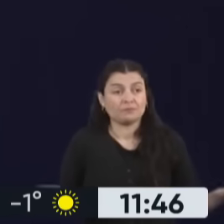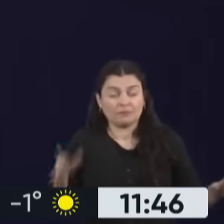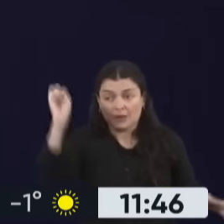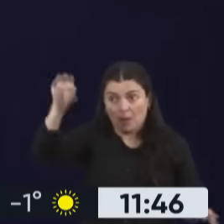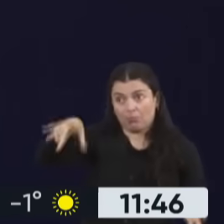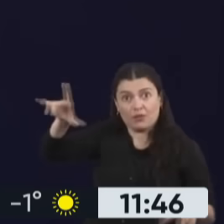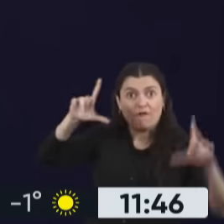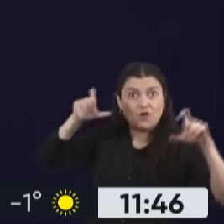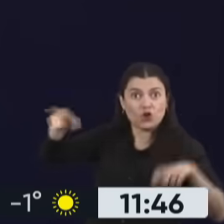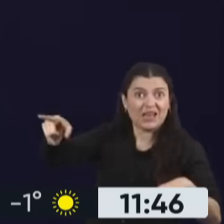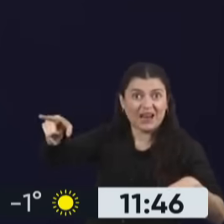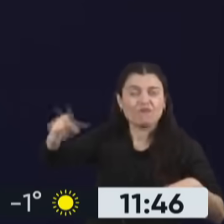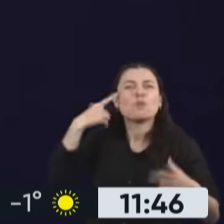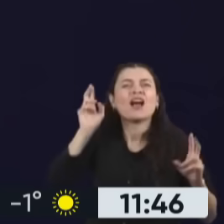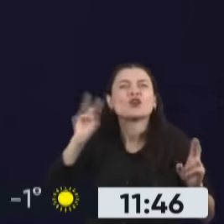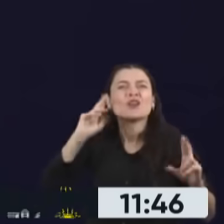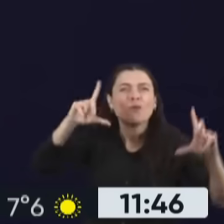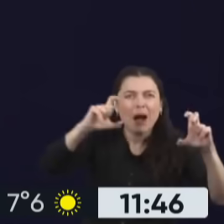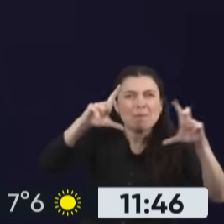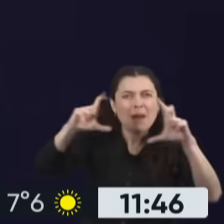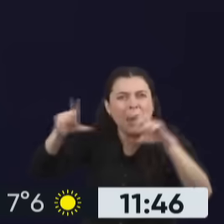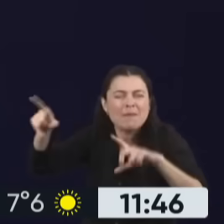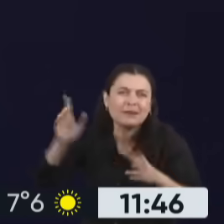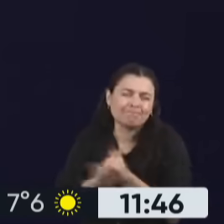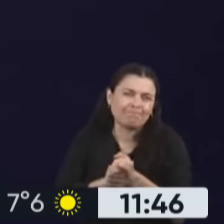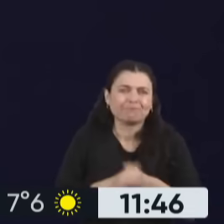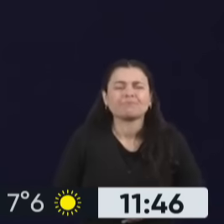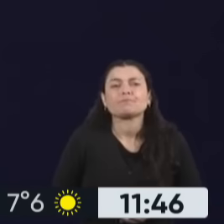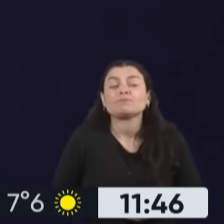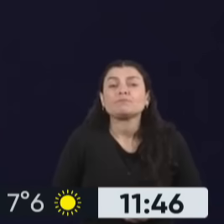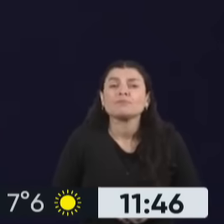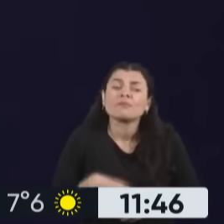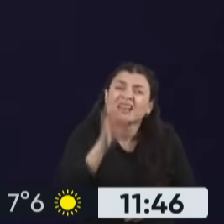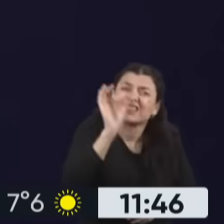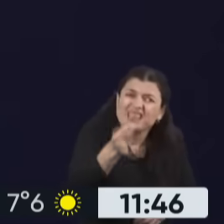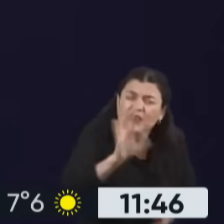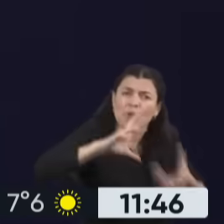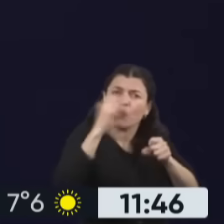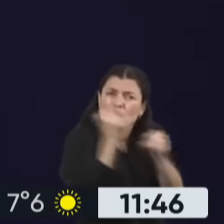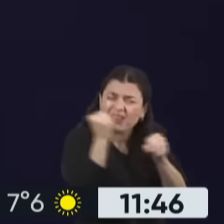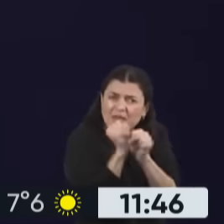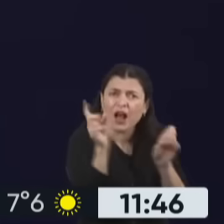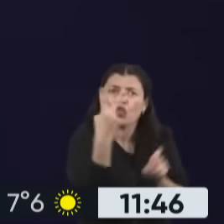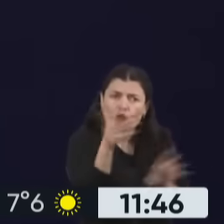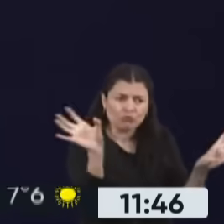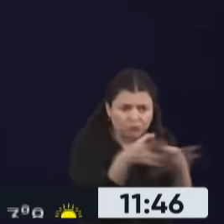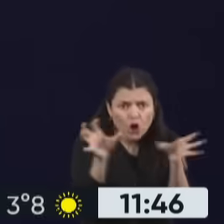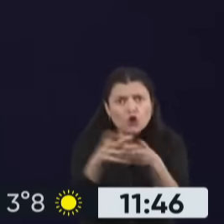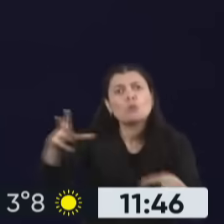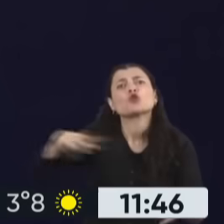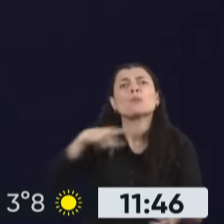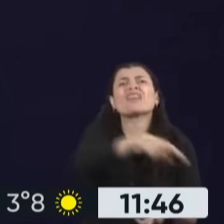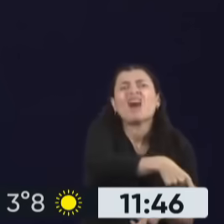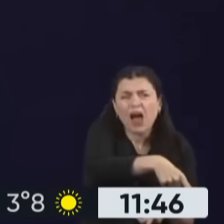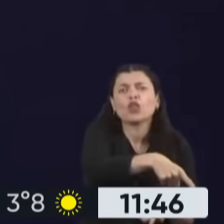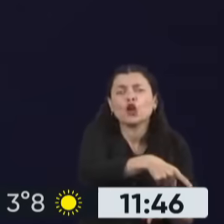fotógrafo de Casa Rosada, no lo puedo matar por el ruido. Sabemos que ese motor, que es el sector privado, tiene algunos